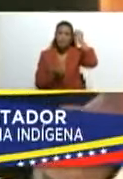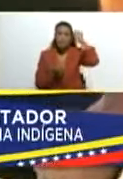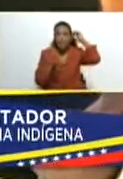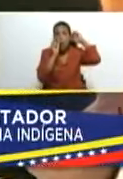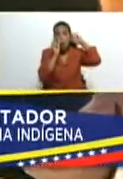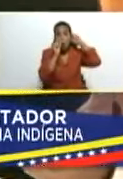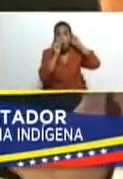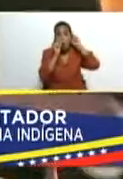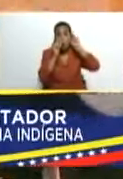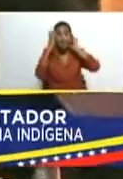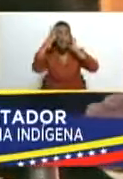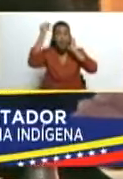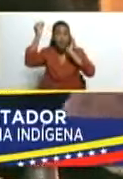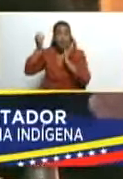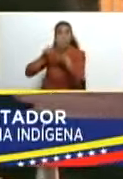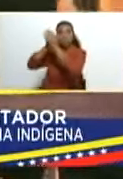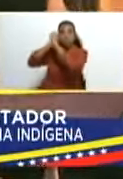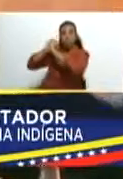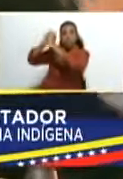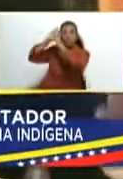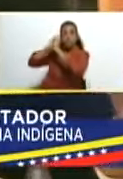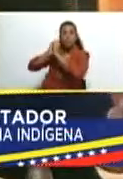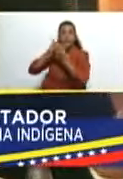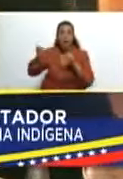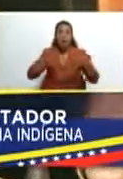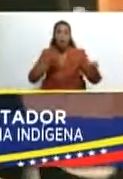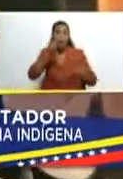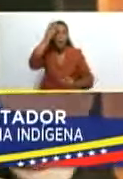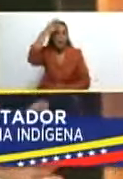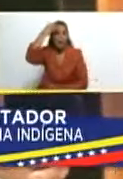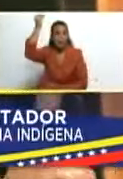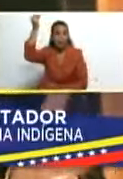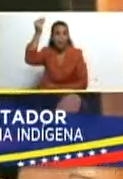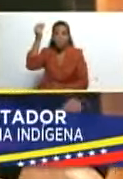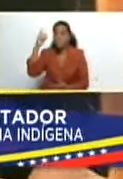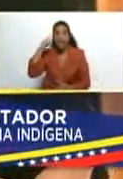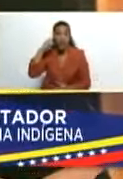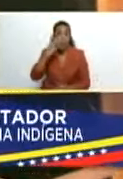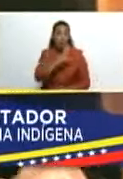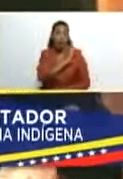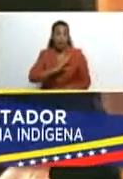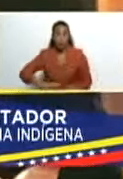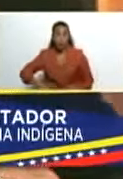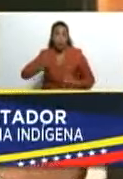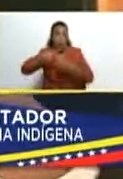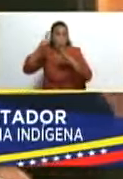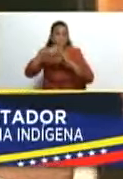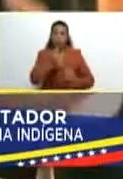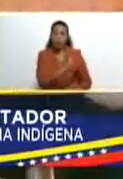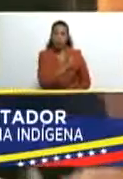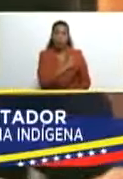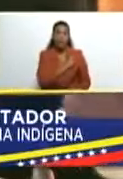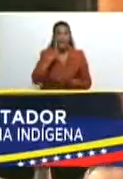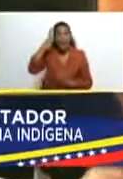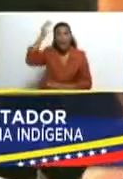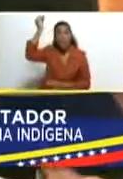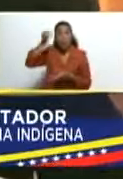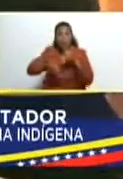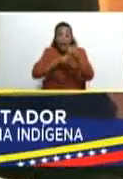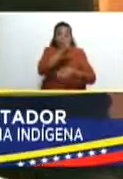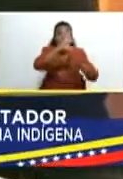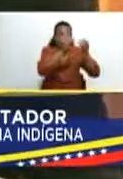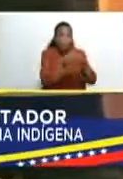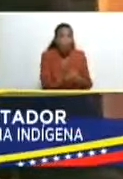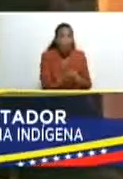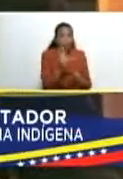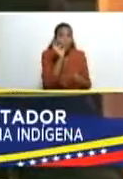hombres los que crearon a Dios por una necesidad de creer. Pero las religiones piensan lo contrario, que fue Dios quien hizo al hombre y la